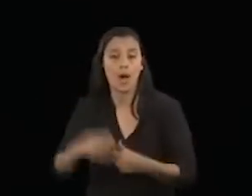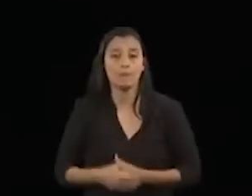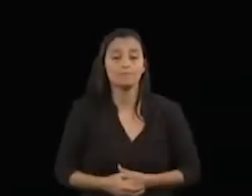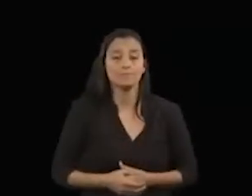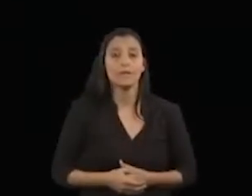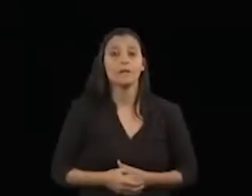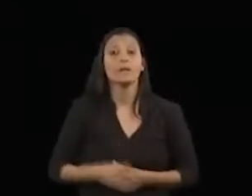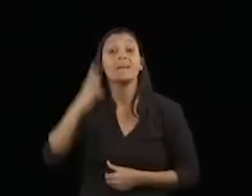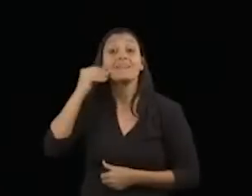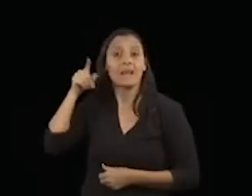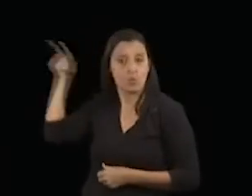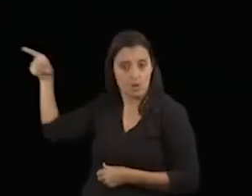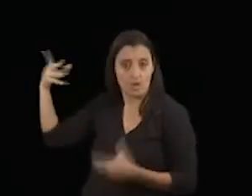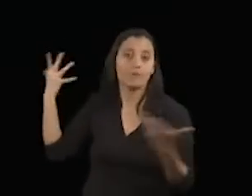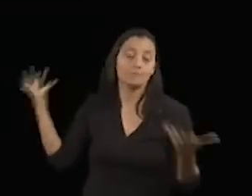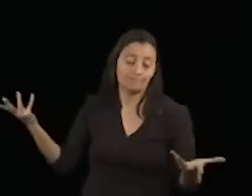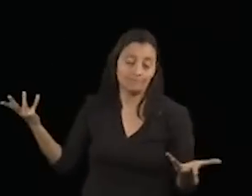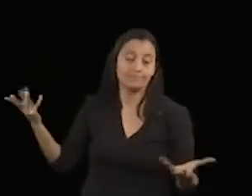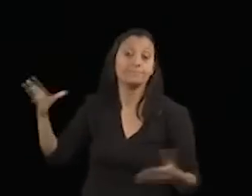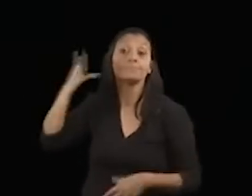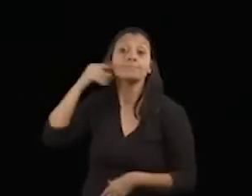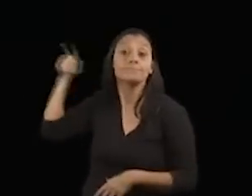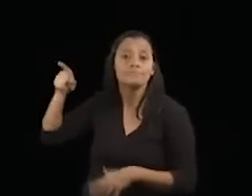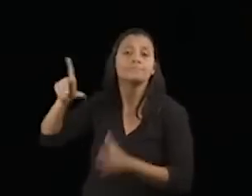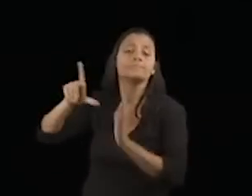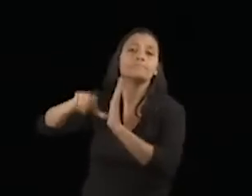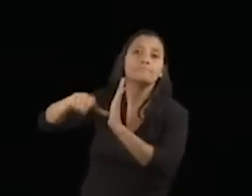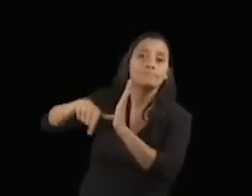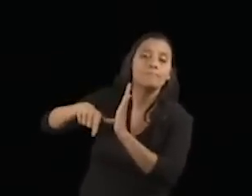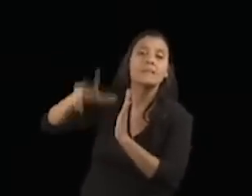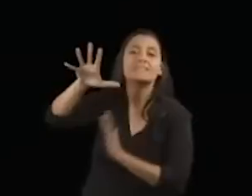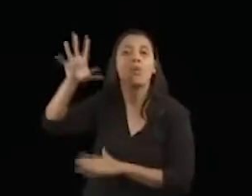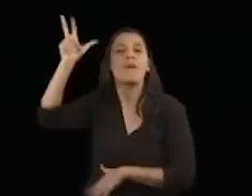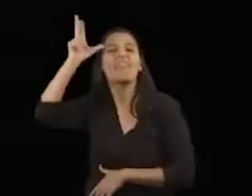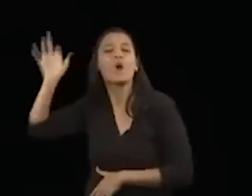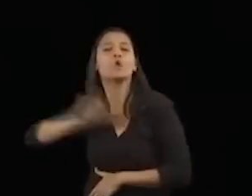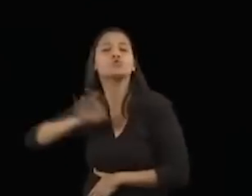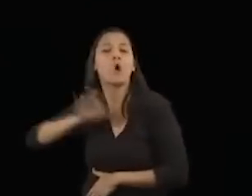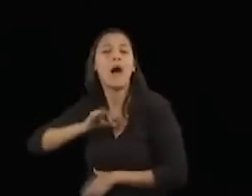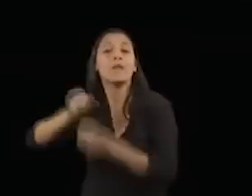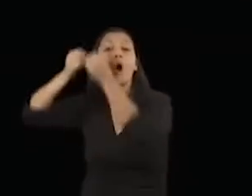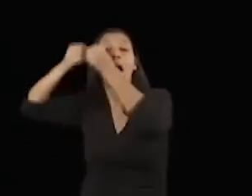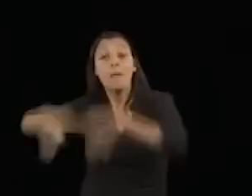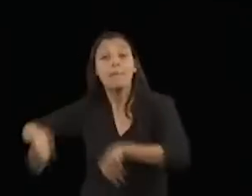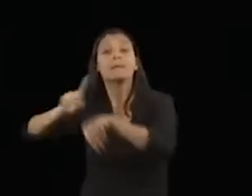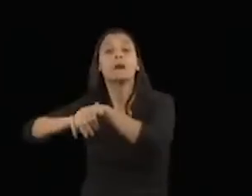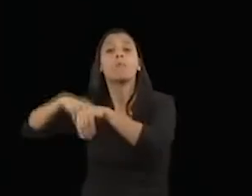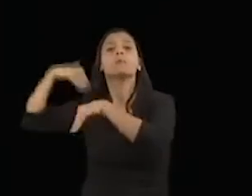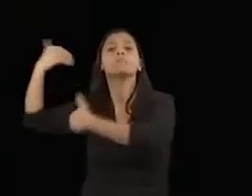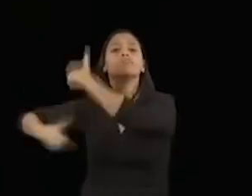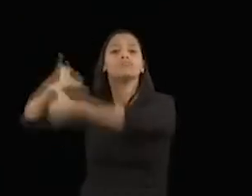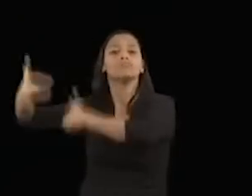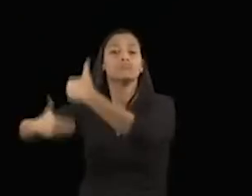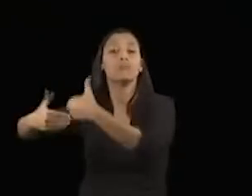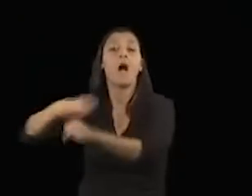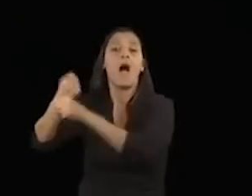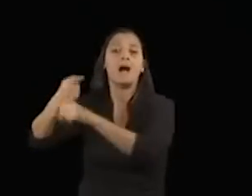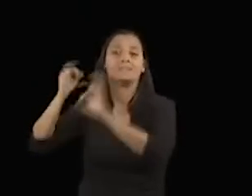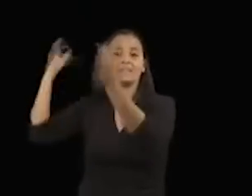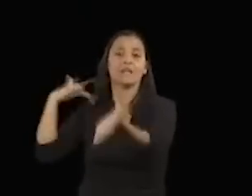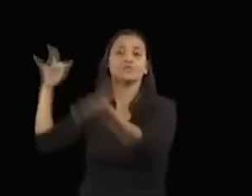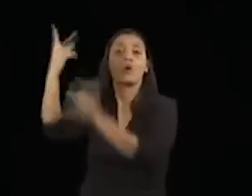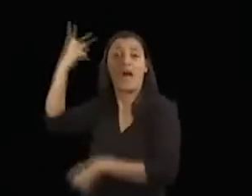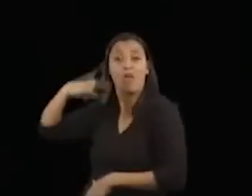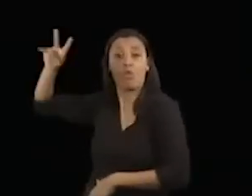Reino Unido, en un proceso que duró 58 años, arrancando en 1780. Y eso, digamos, implicó